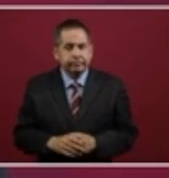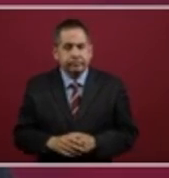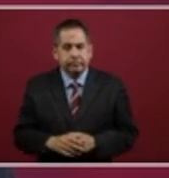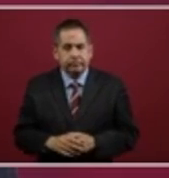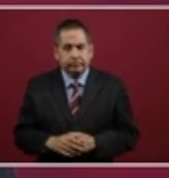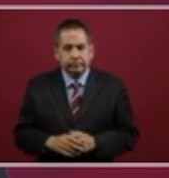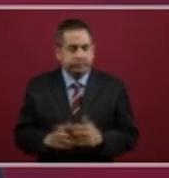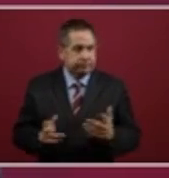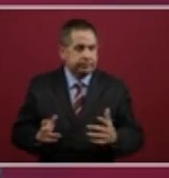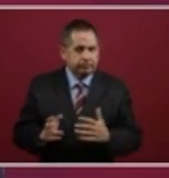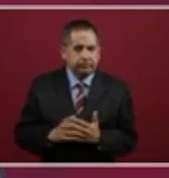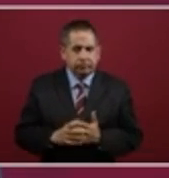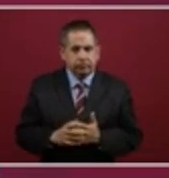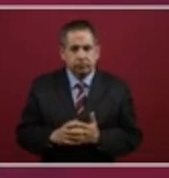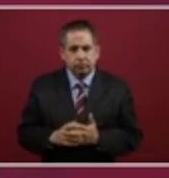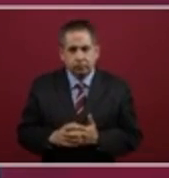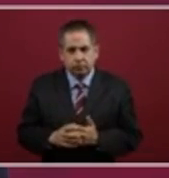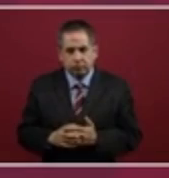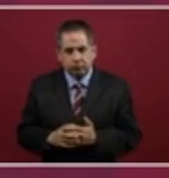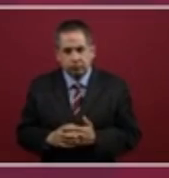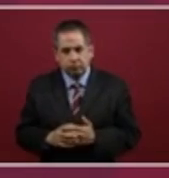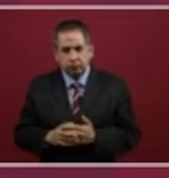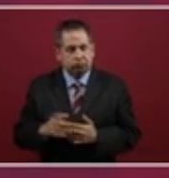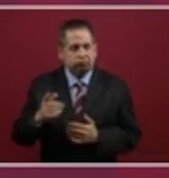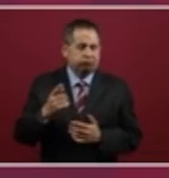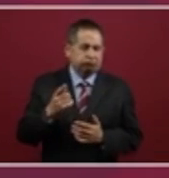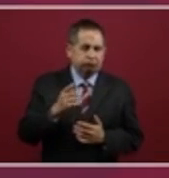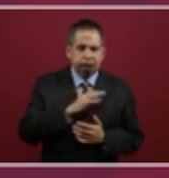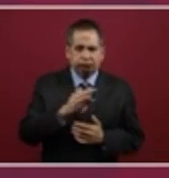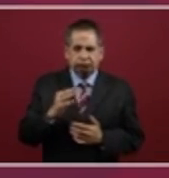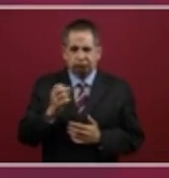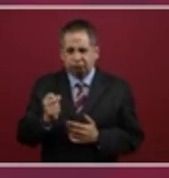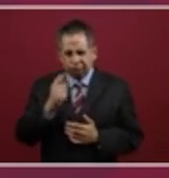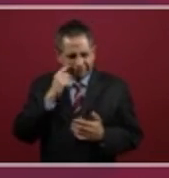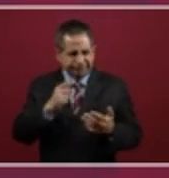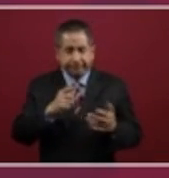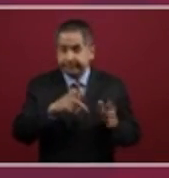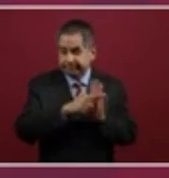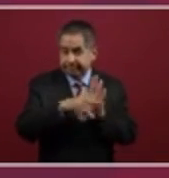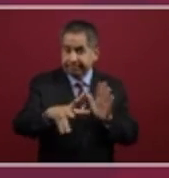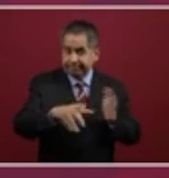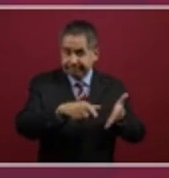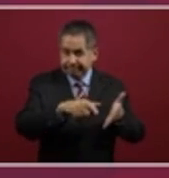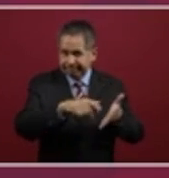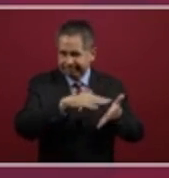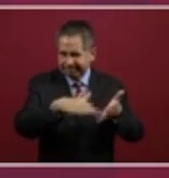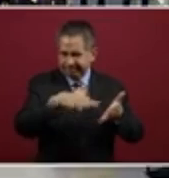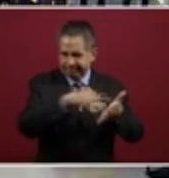no son tan severos. Uno lee a los columnistas